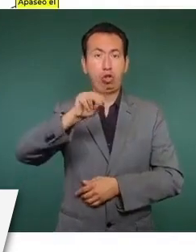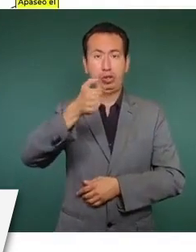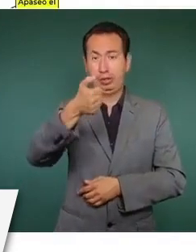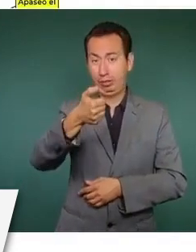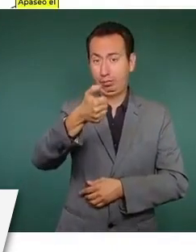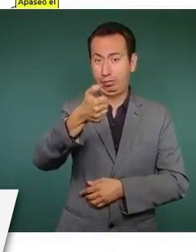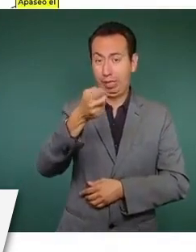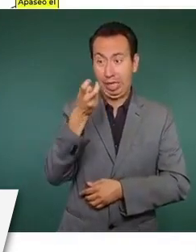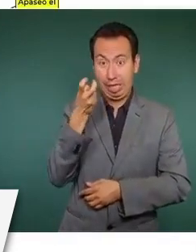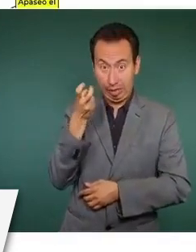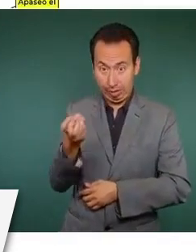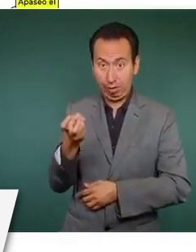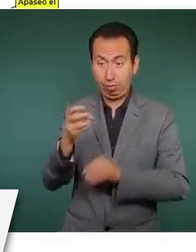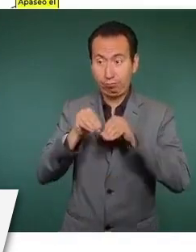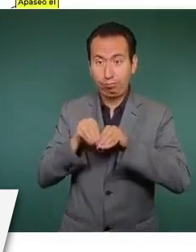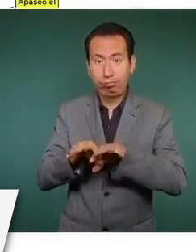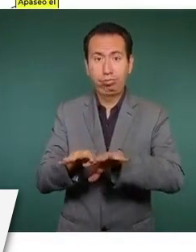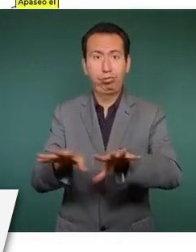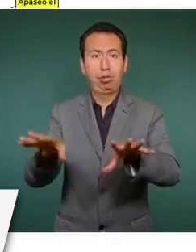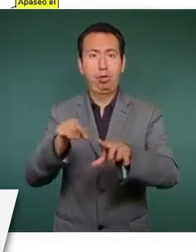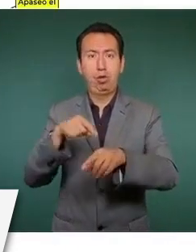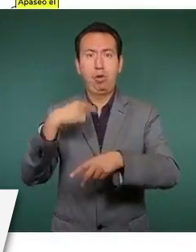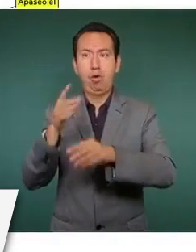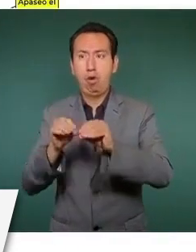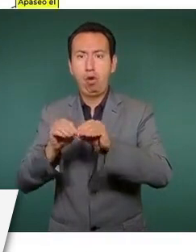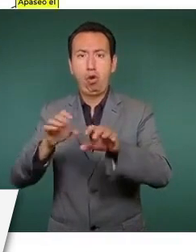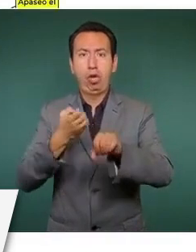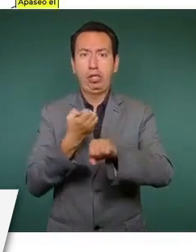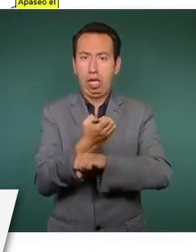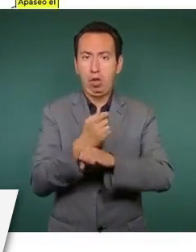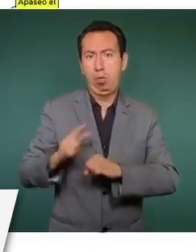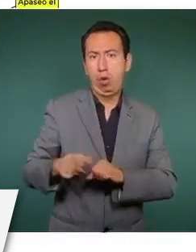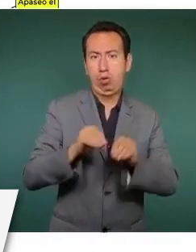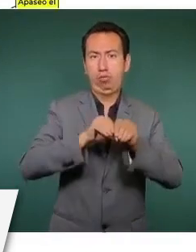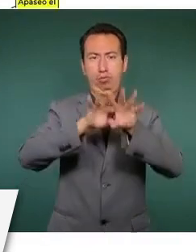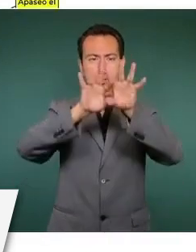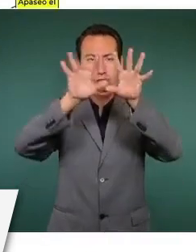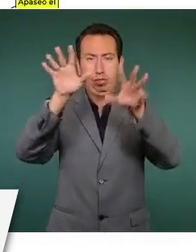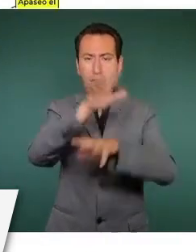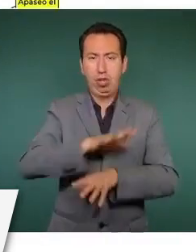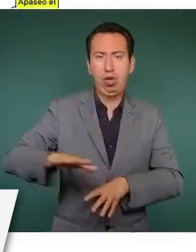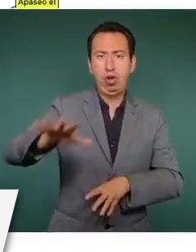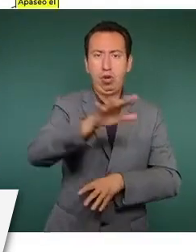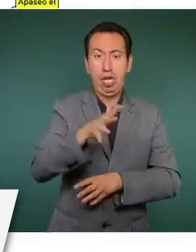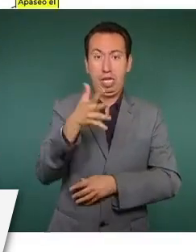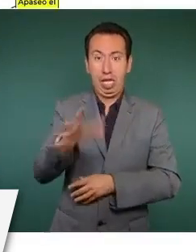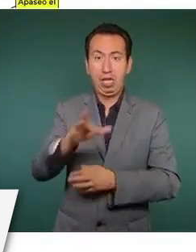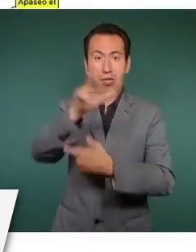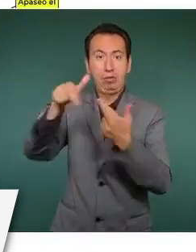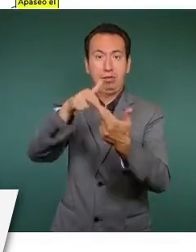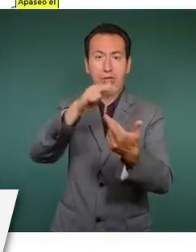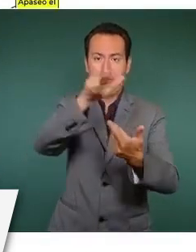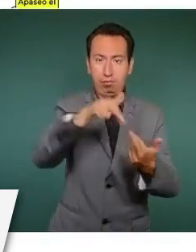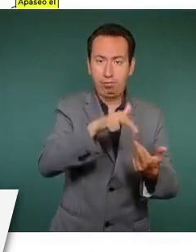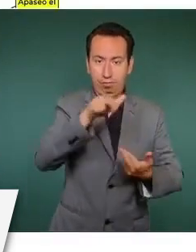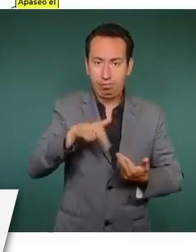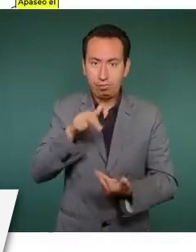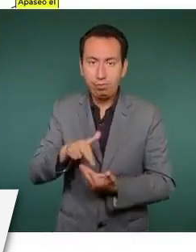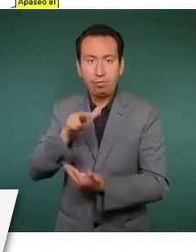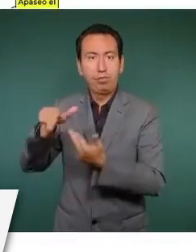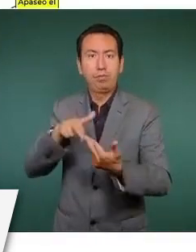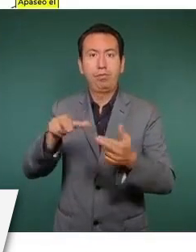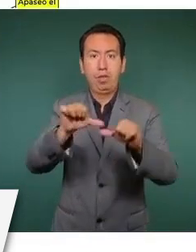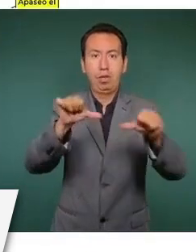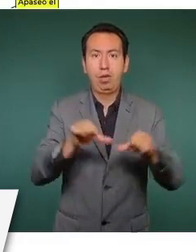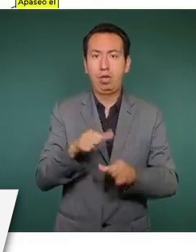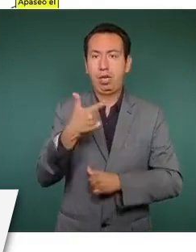21.386 están desplegados en todo el territorio, cubriendo las 10 coordinaciones regionales de la